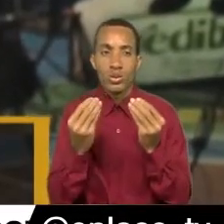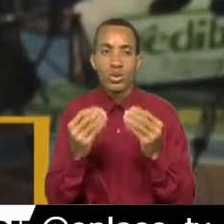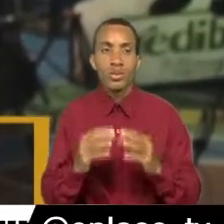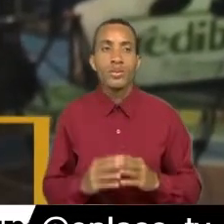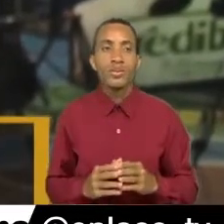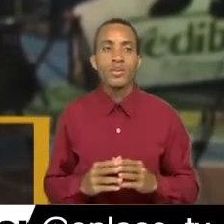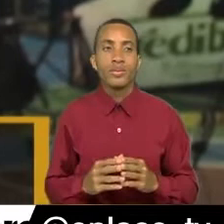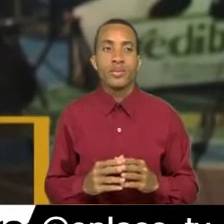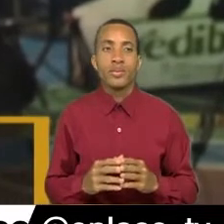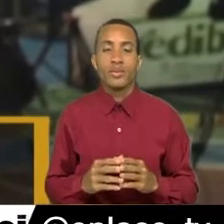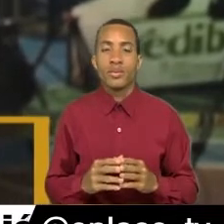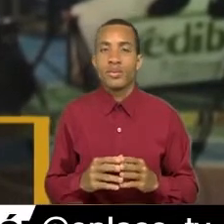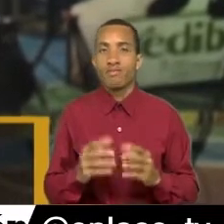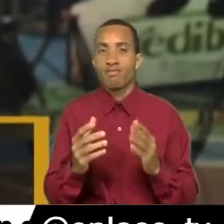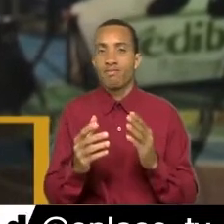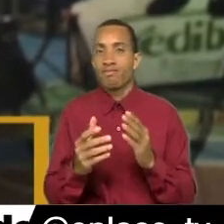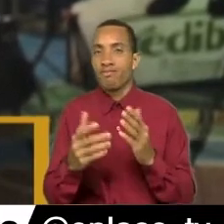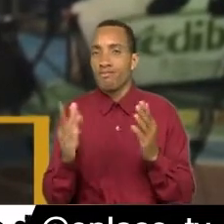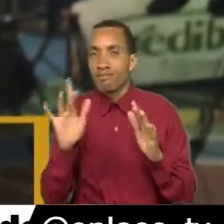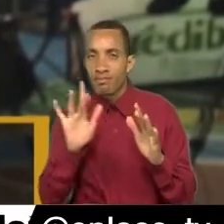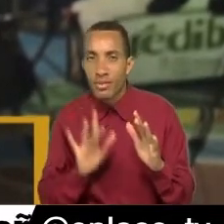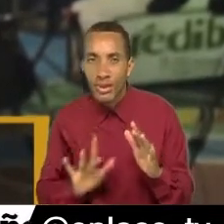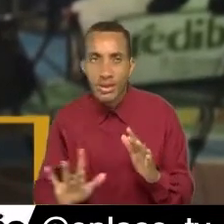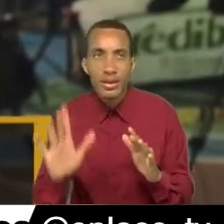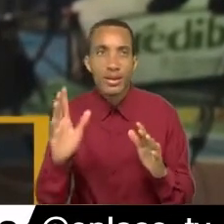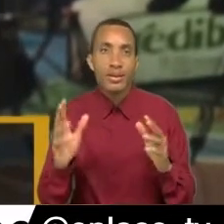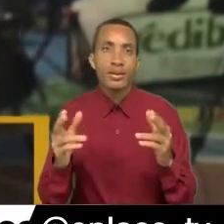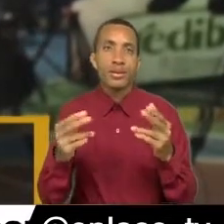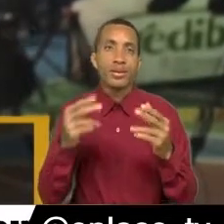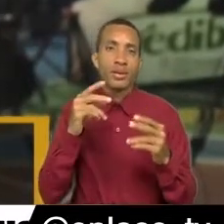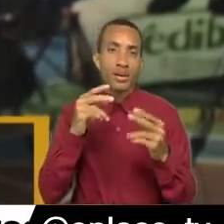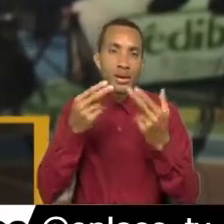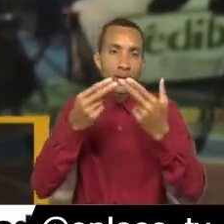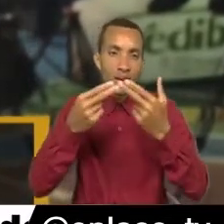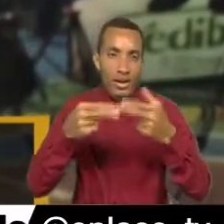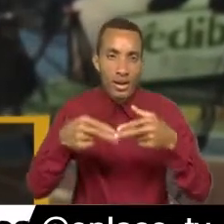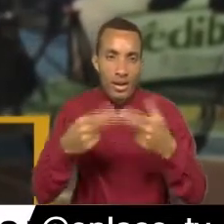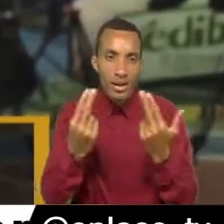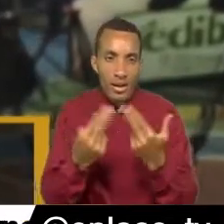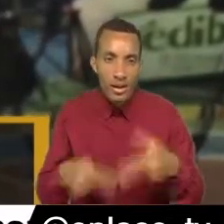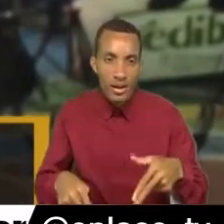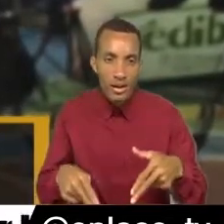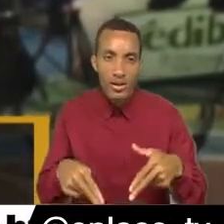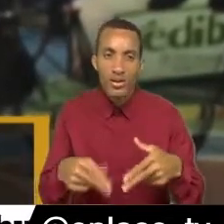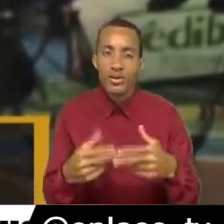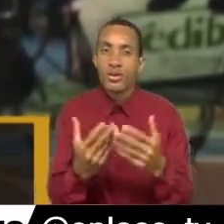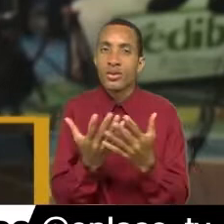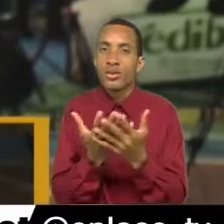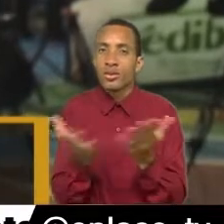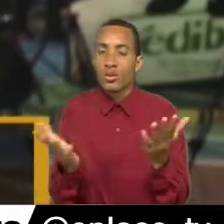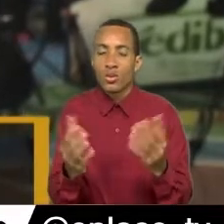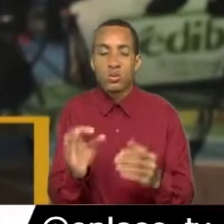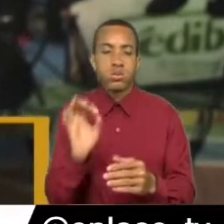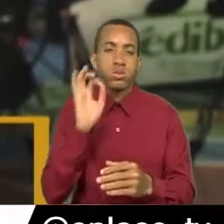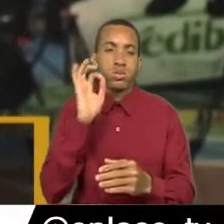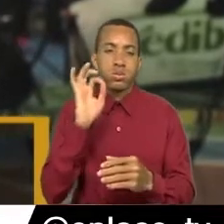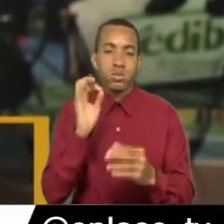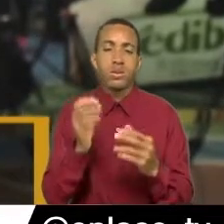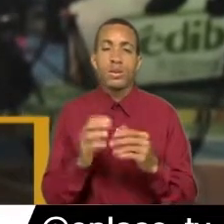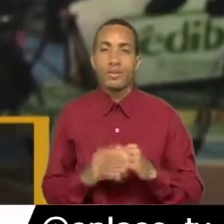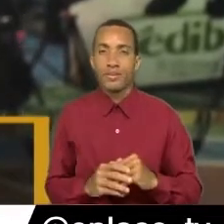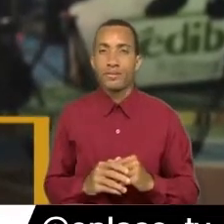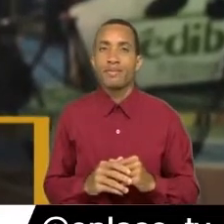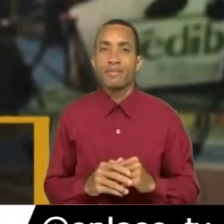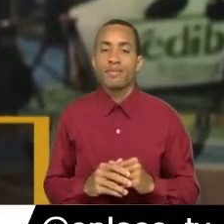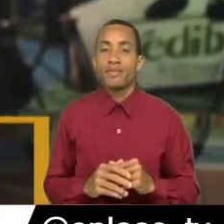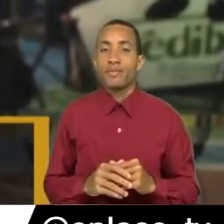Muchísimos estilos, muchísimos géneros, muchísimos colores, muchas voces, una cosa maravillosa. De verdad que Barranca Bermeja va a